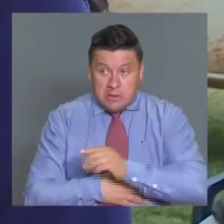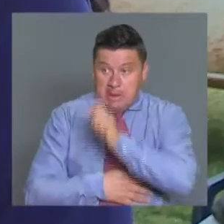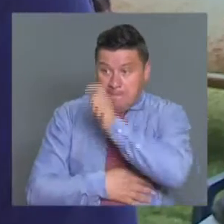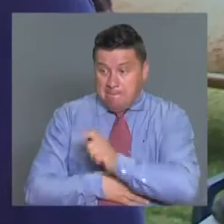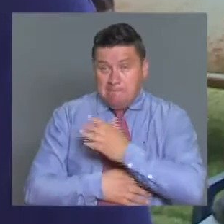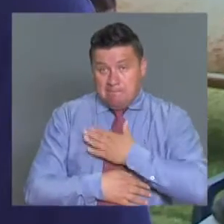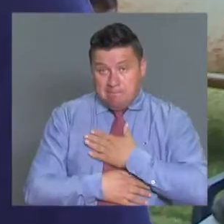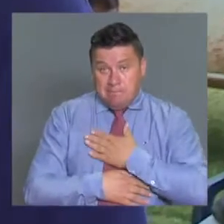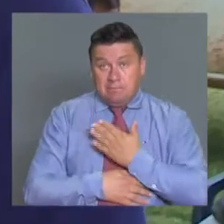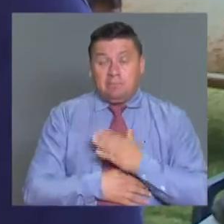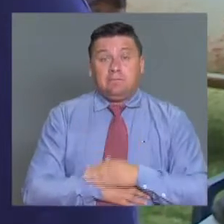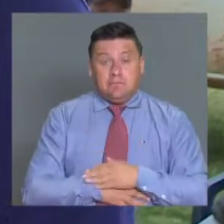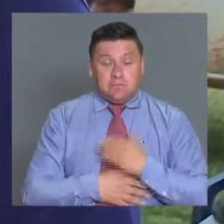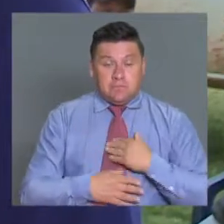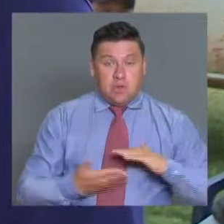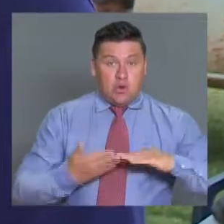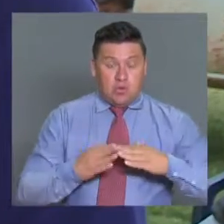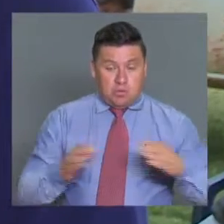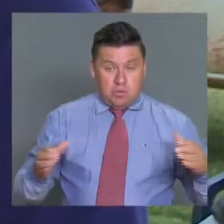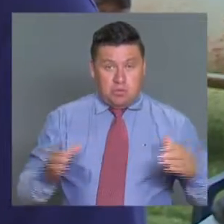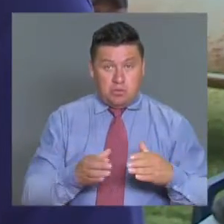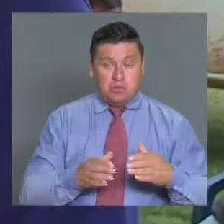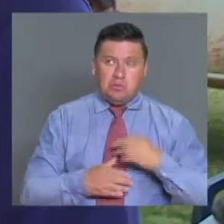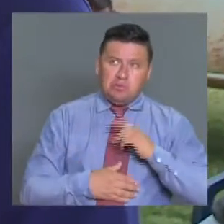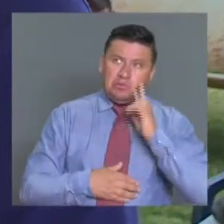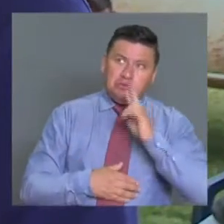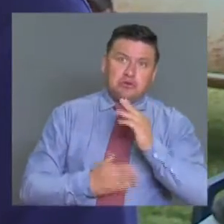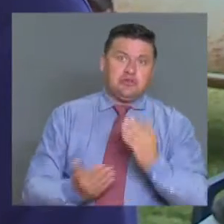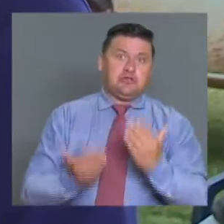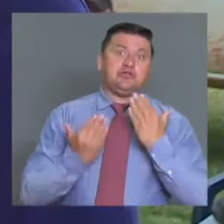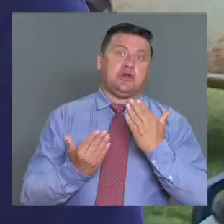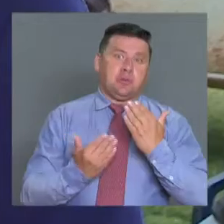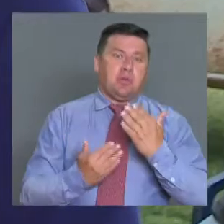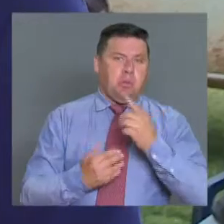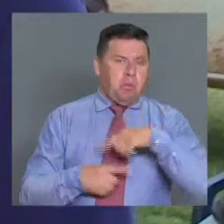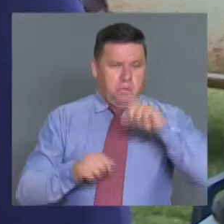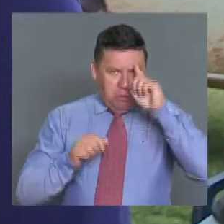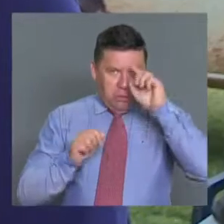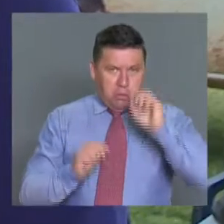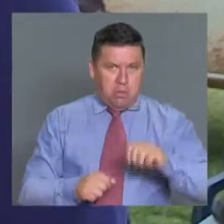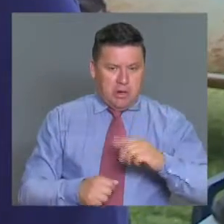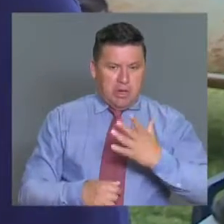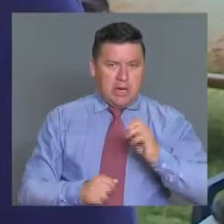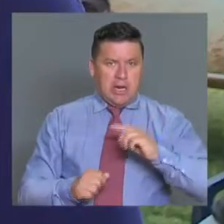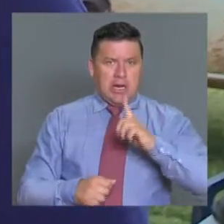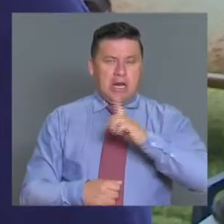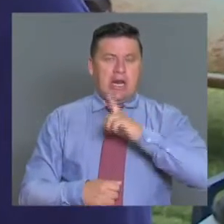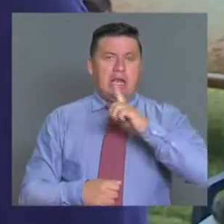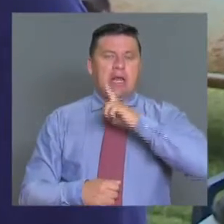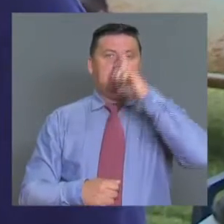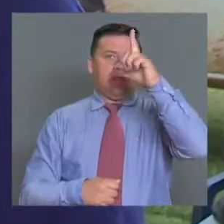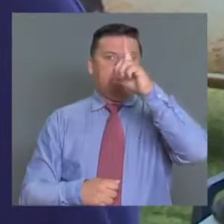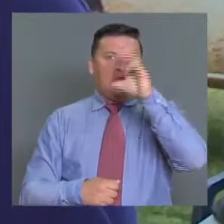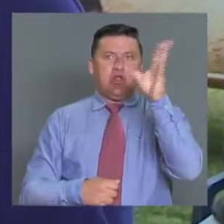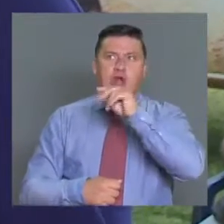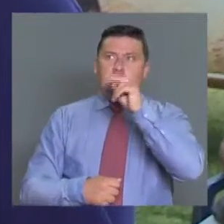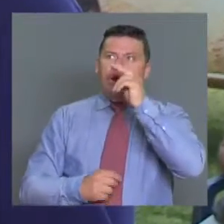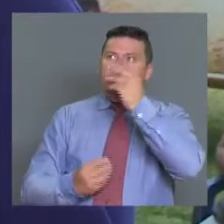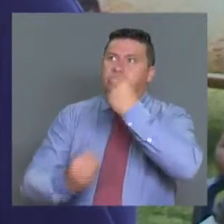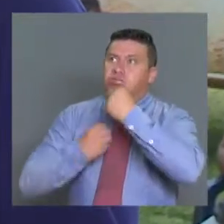persona y para mi comunidad veo beneficiado de que yo puedo hacer un gran líder con todo el conocimiento